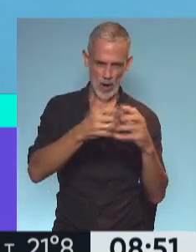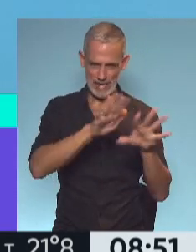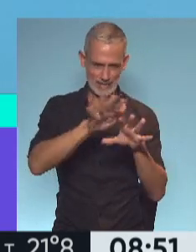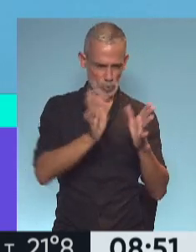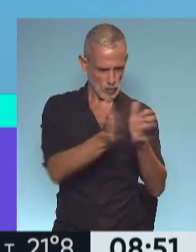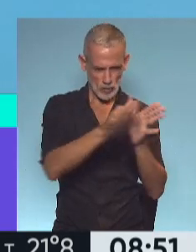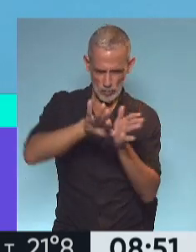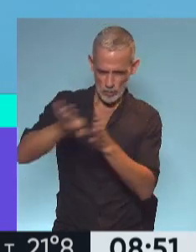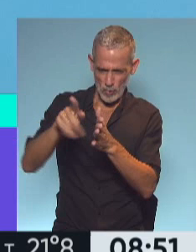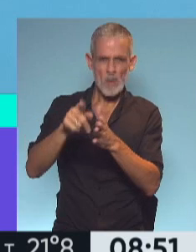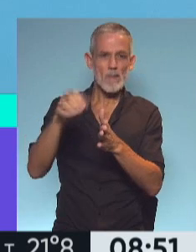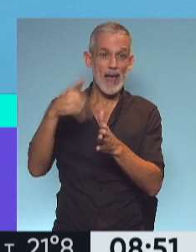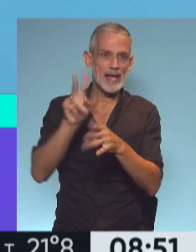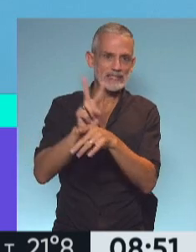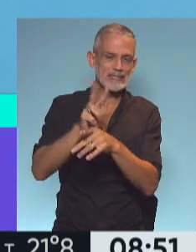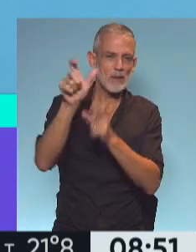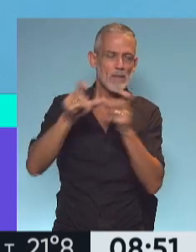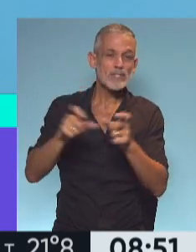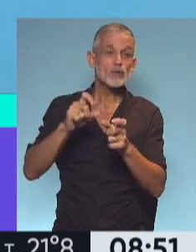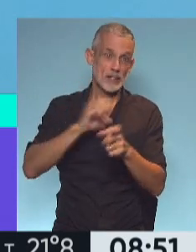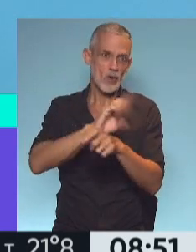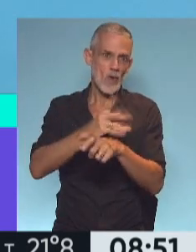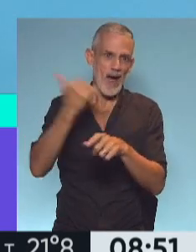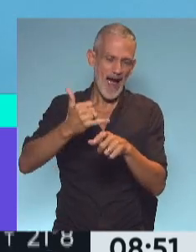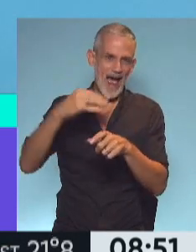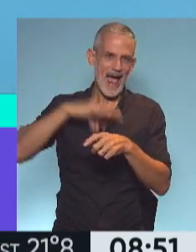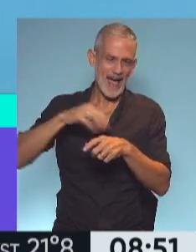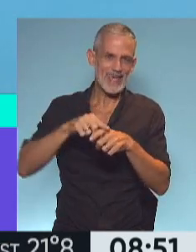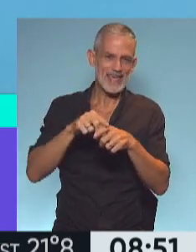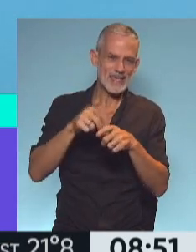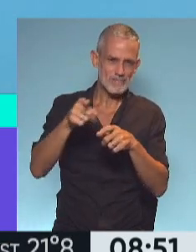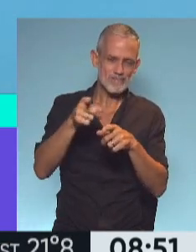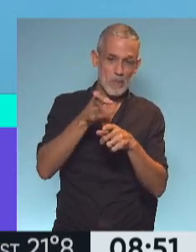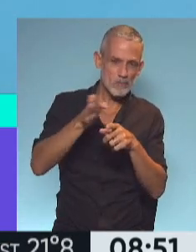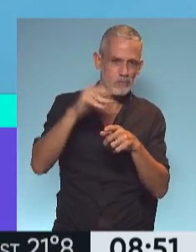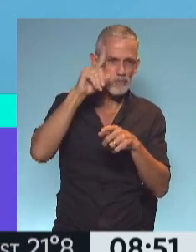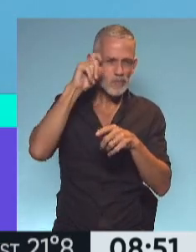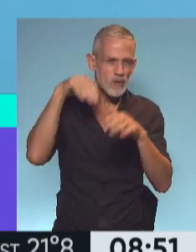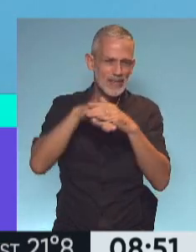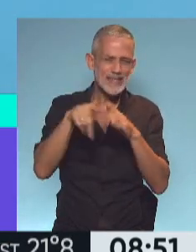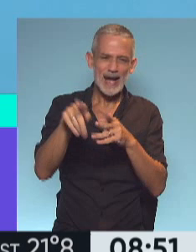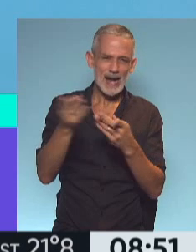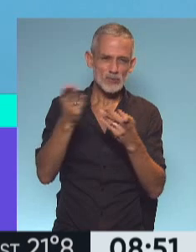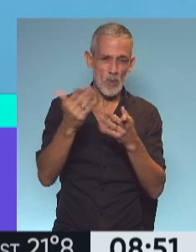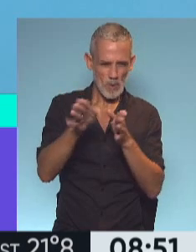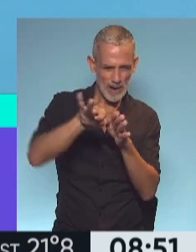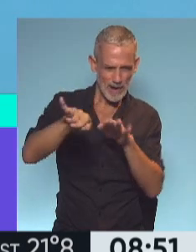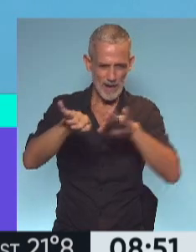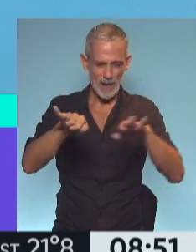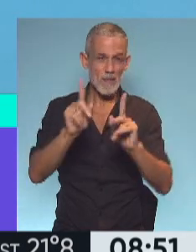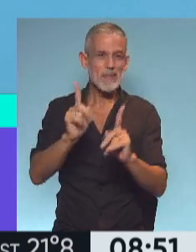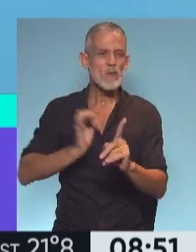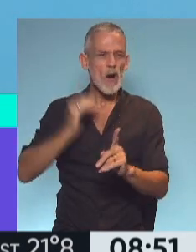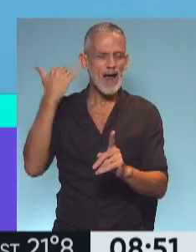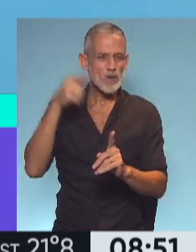poder prestar cuidado a las personas que tengan SARS-CoV-2 confirmado y poder, como se hizo el año